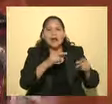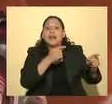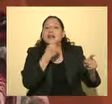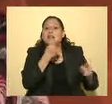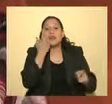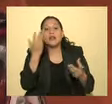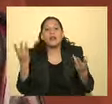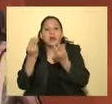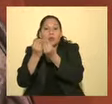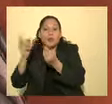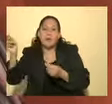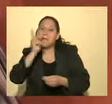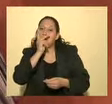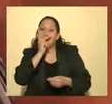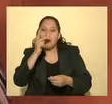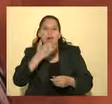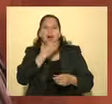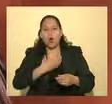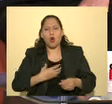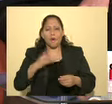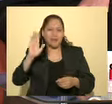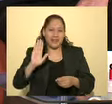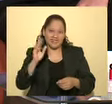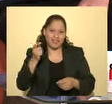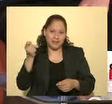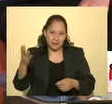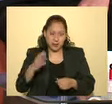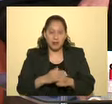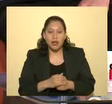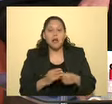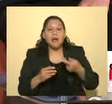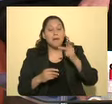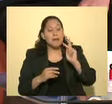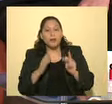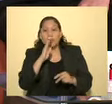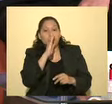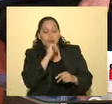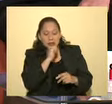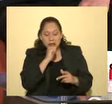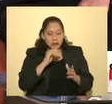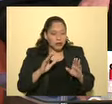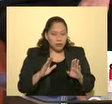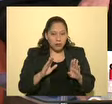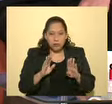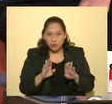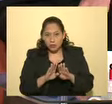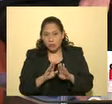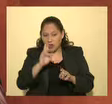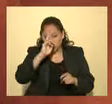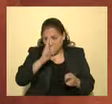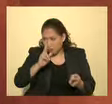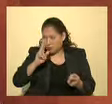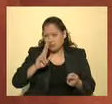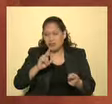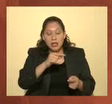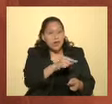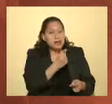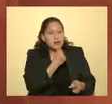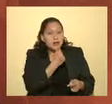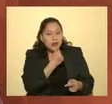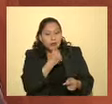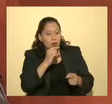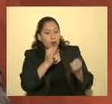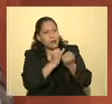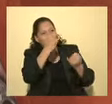el papá Santa Claus, como lo acabas de decir, y no este, y no puedes dividirte. No puedes prohibirle a un menor ni en un